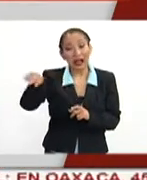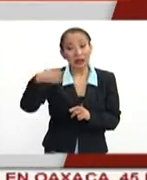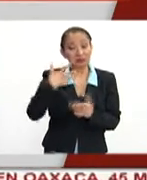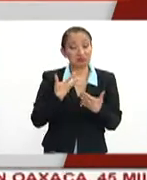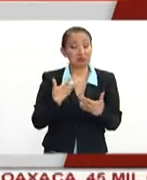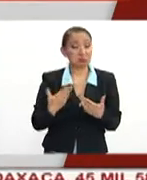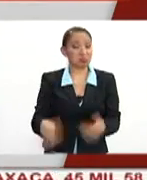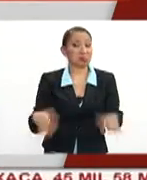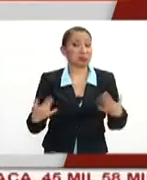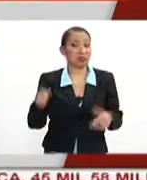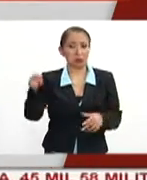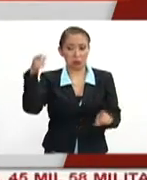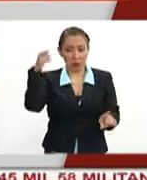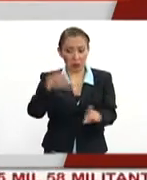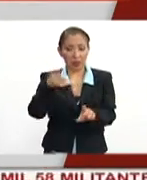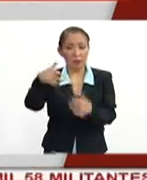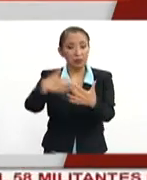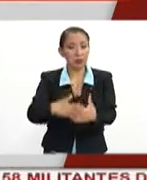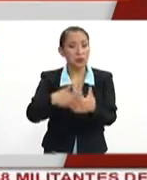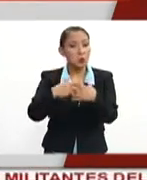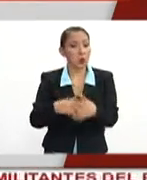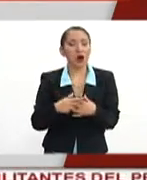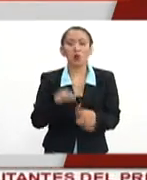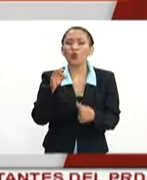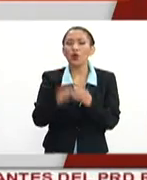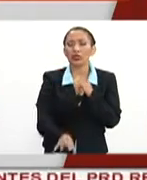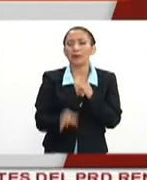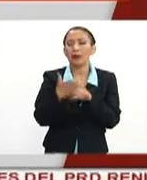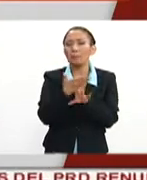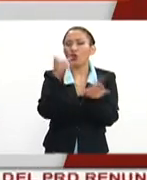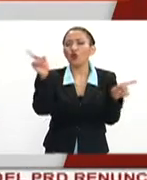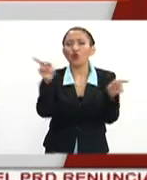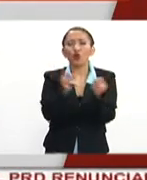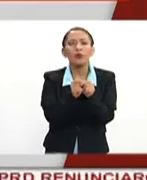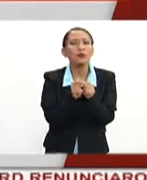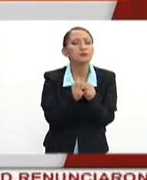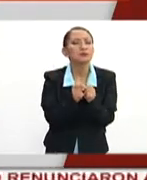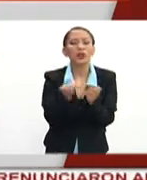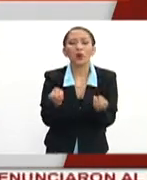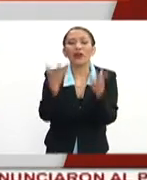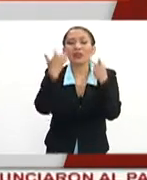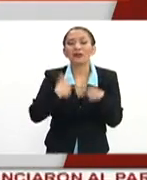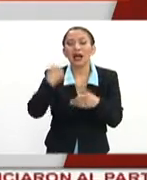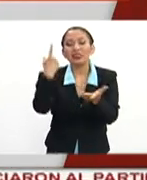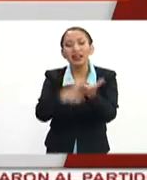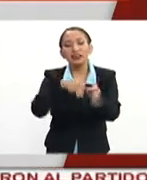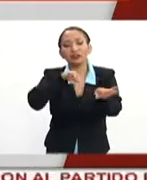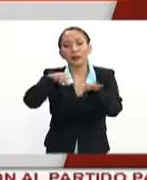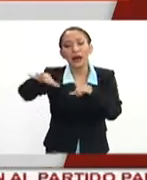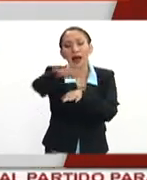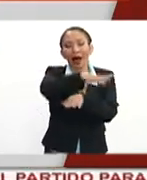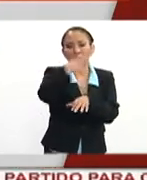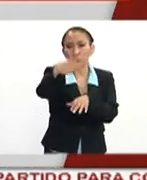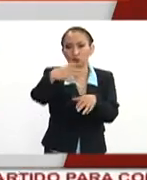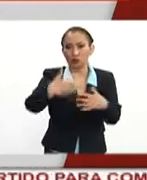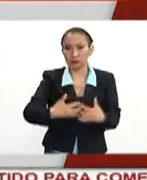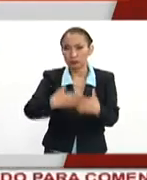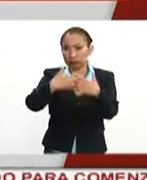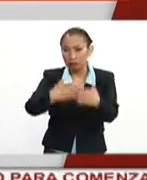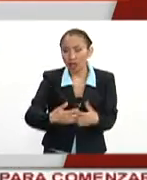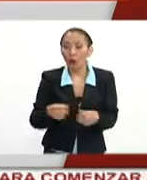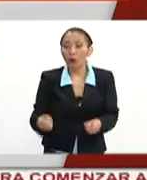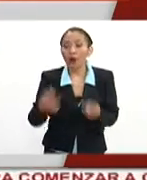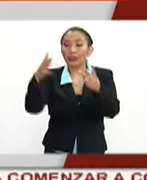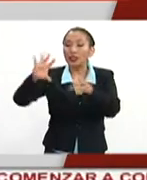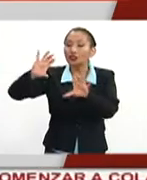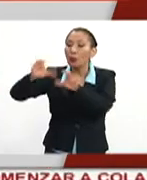tiene muchas finalidades esta empresa. Finalmente y de manera breve, ¿cuántas personas están trabajando actualmente en tu empresa? ¿A